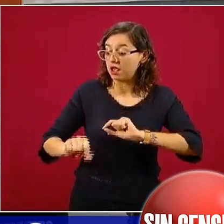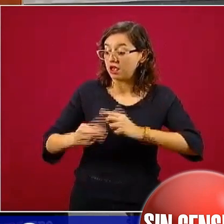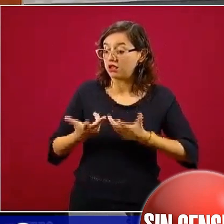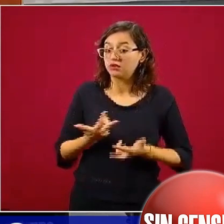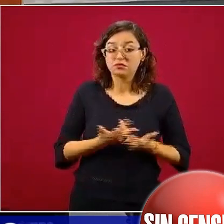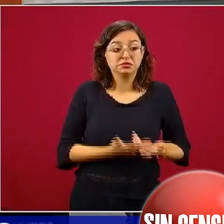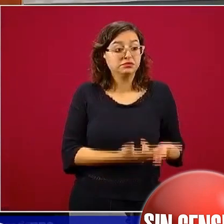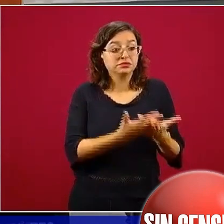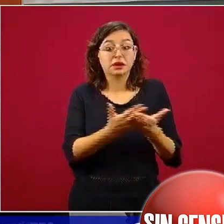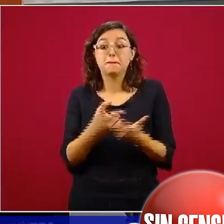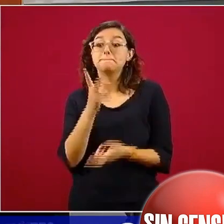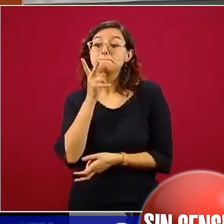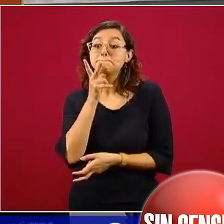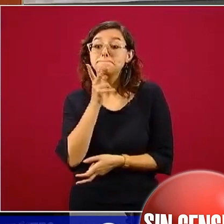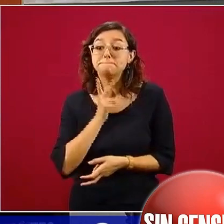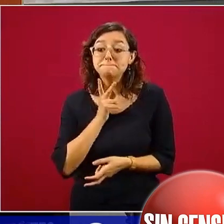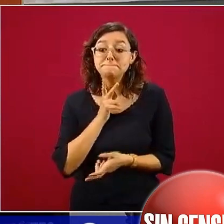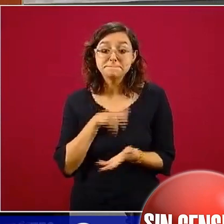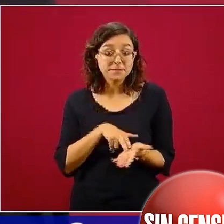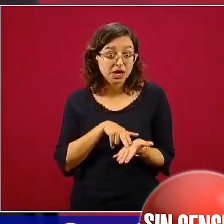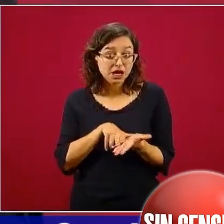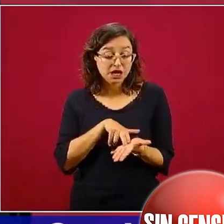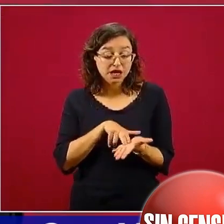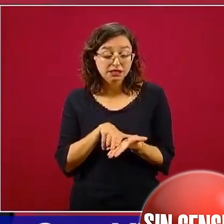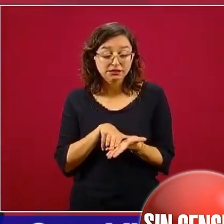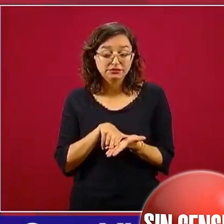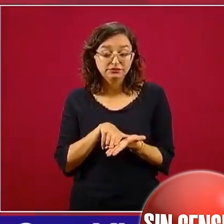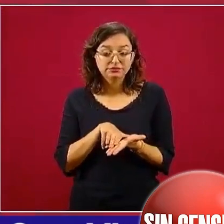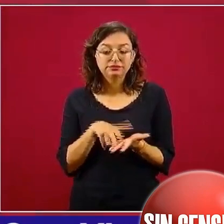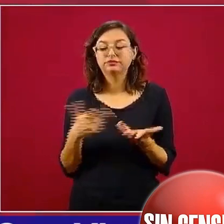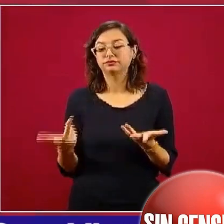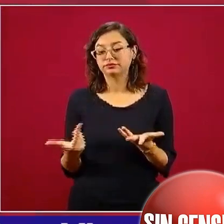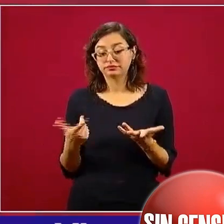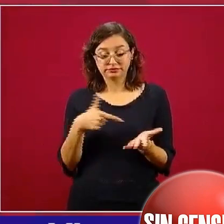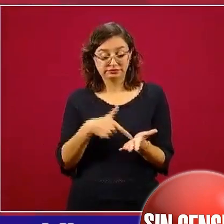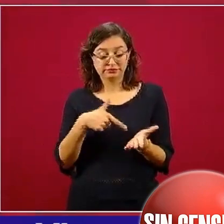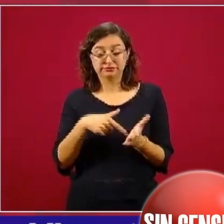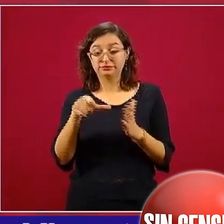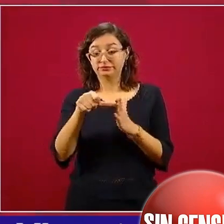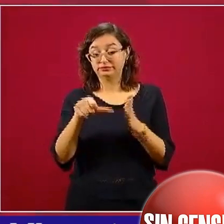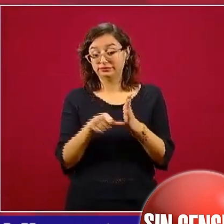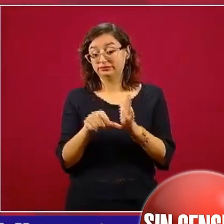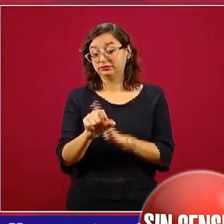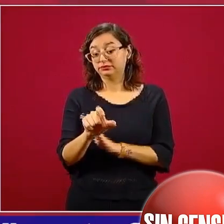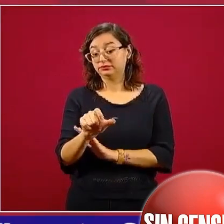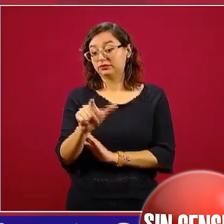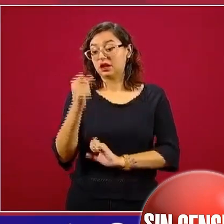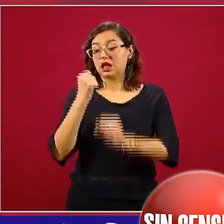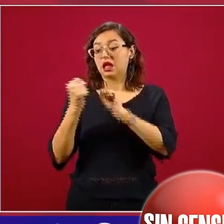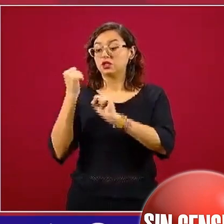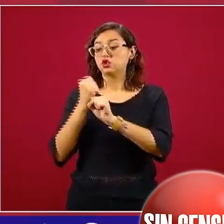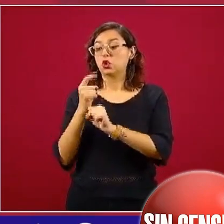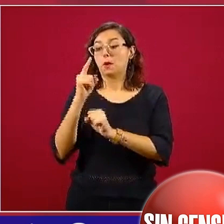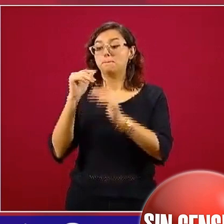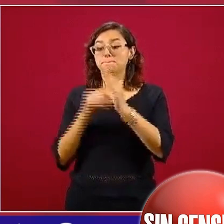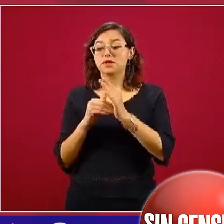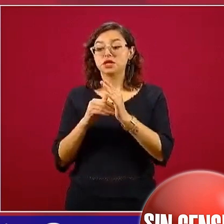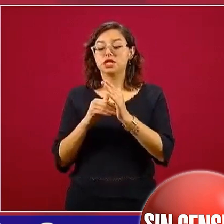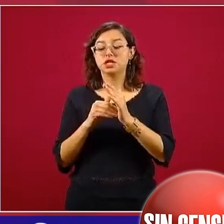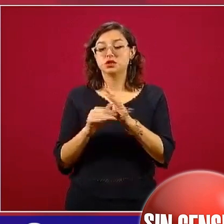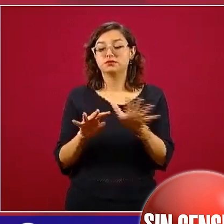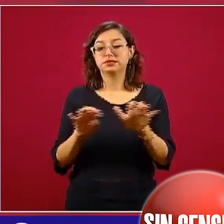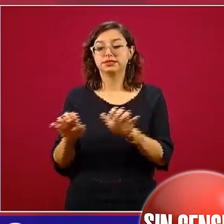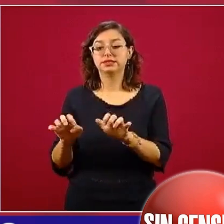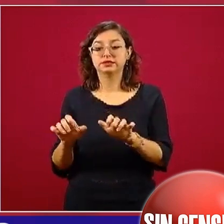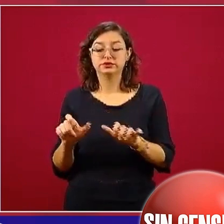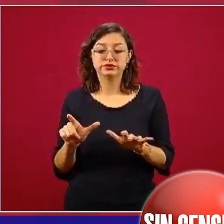es, de acuerdo al artículo 27, desde 1917,